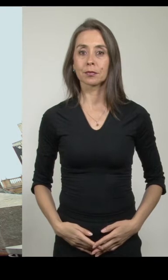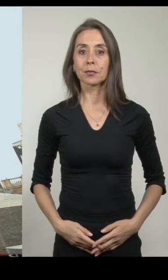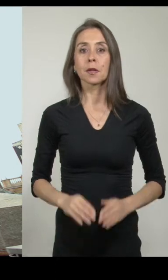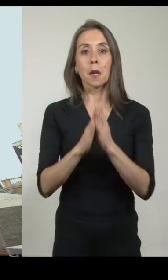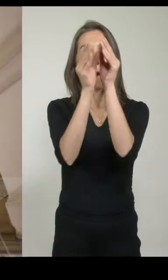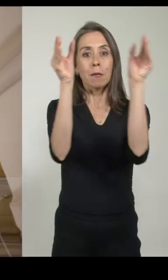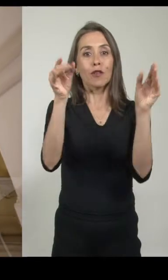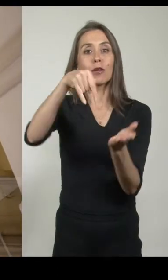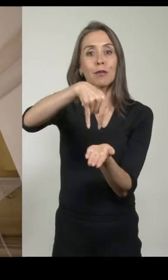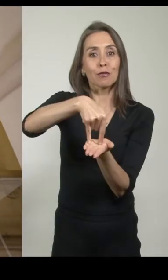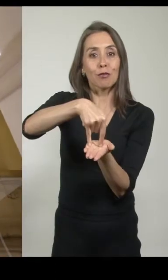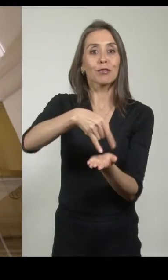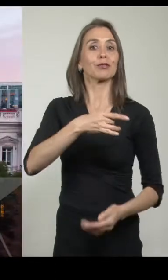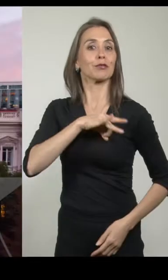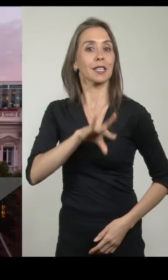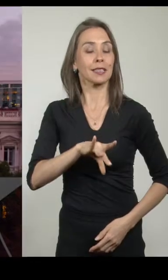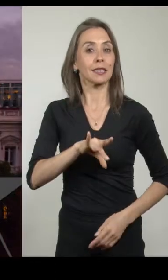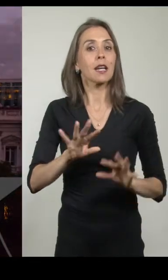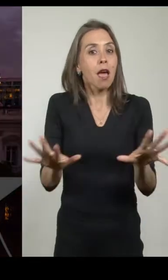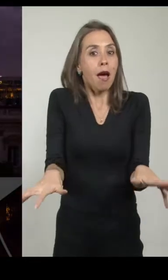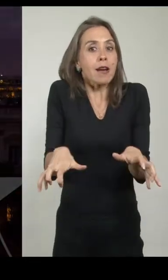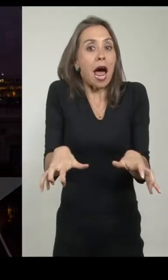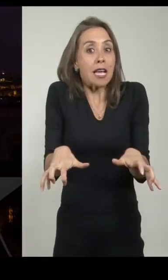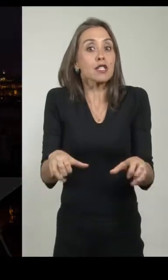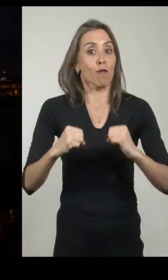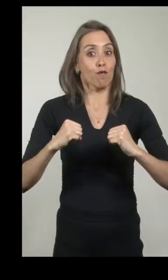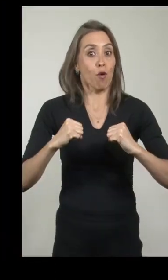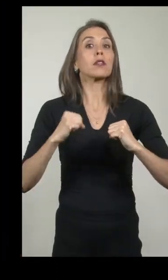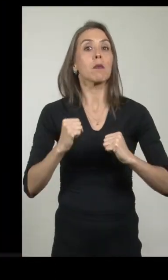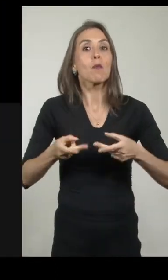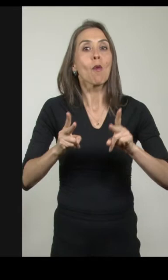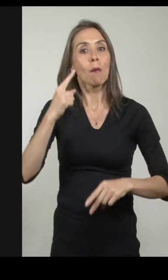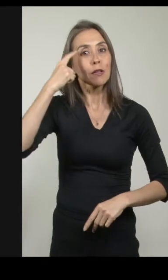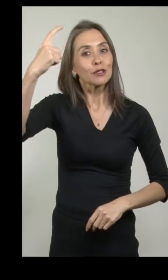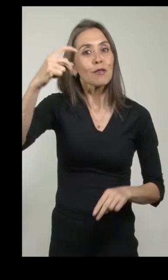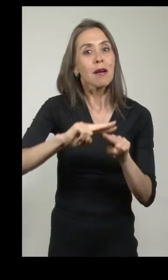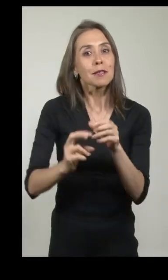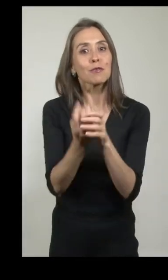Biblioteca del Congreso Nacional de Chile, Raíces Fuertes, nos permiten soñar e innovar.